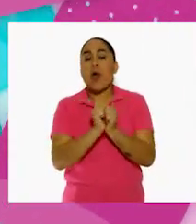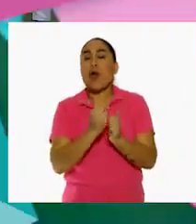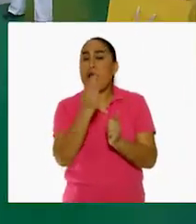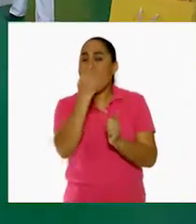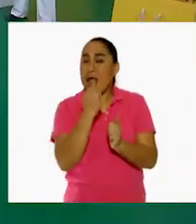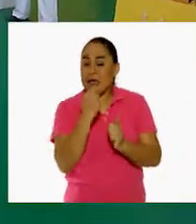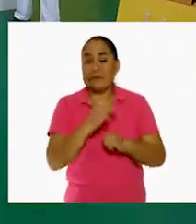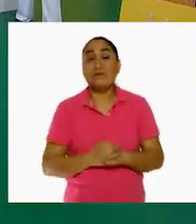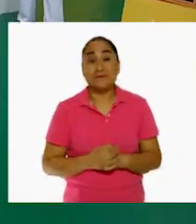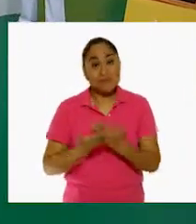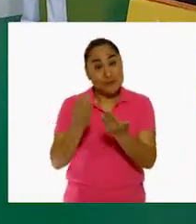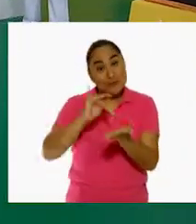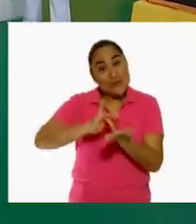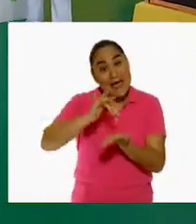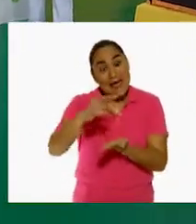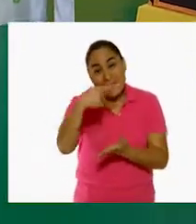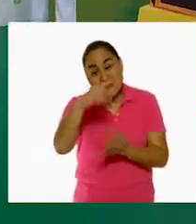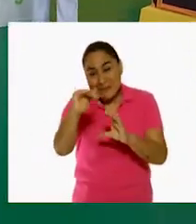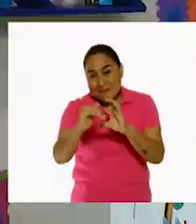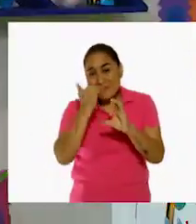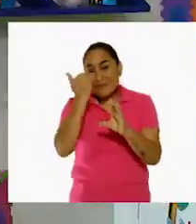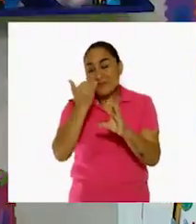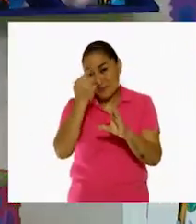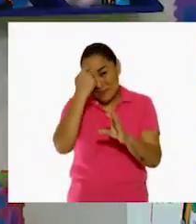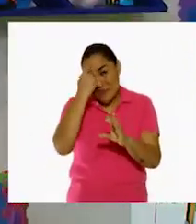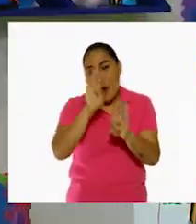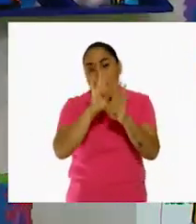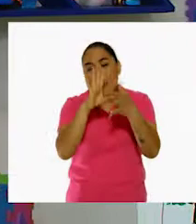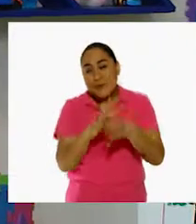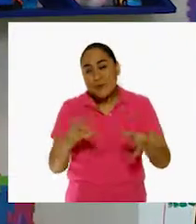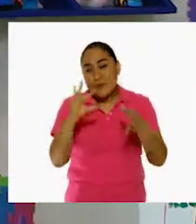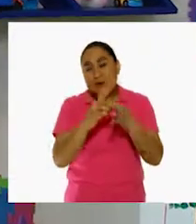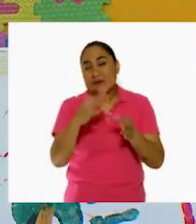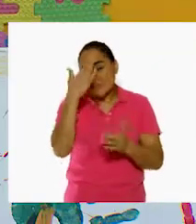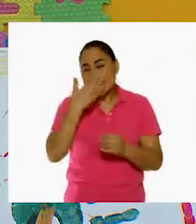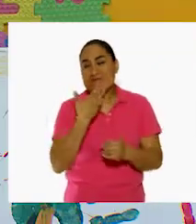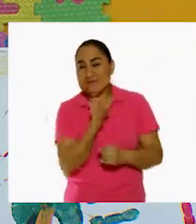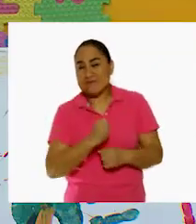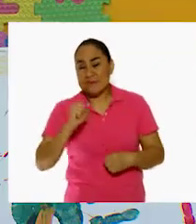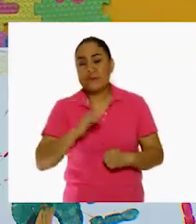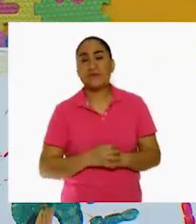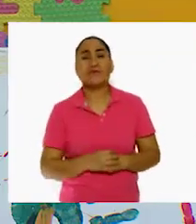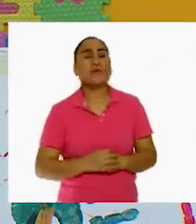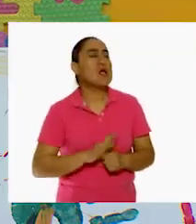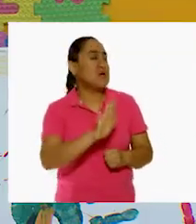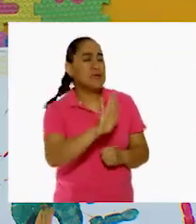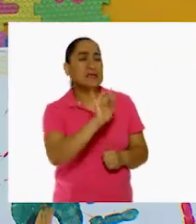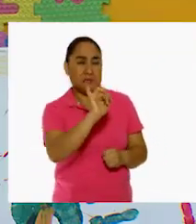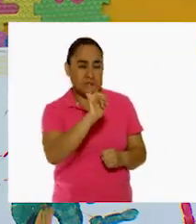Paula, muchas gracias por compartirnos tus habilidades. Así es. ¿Saben qué? Yo